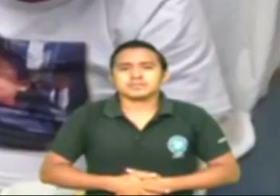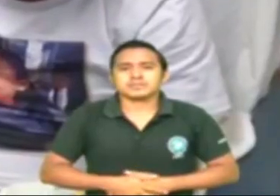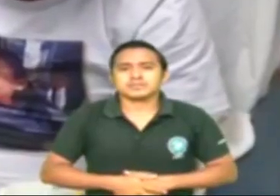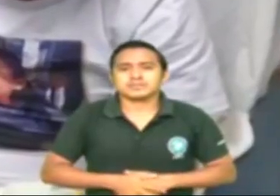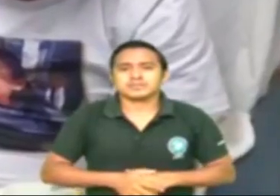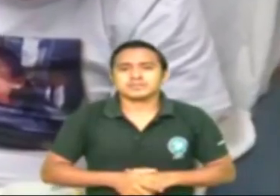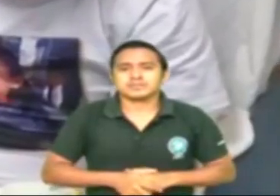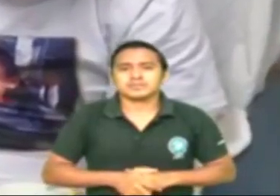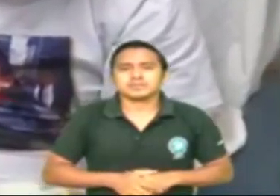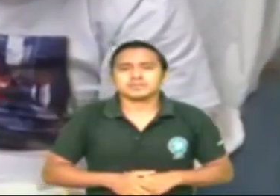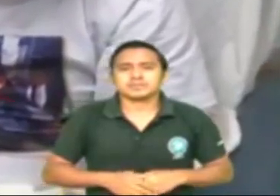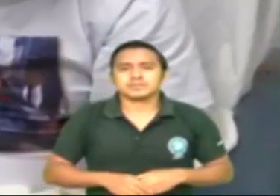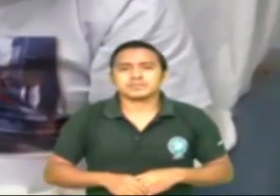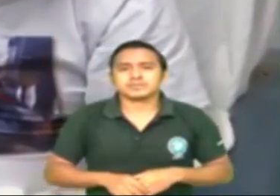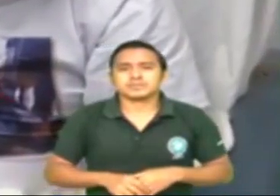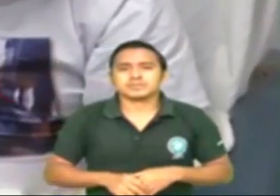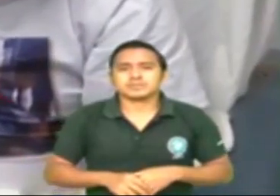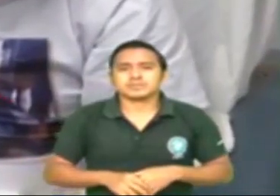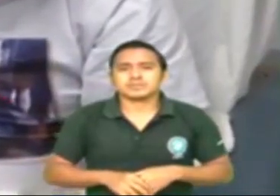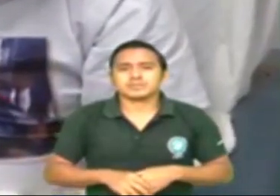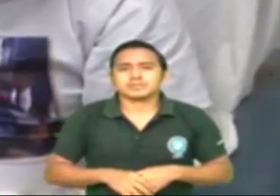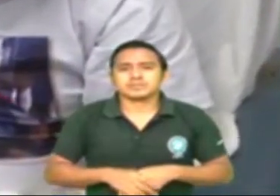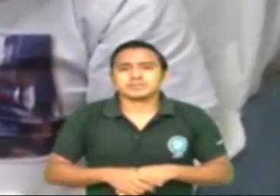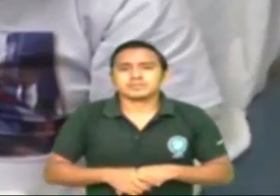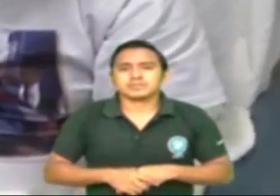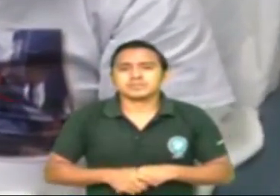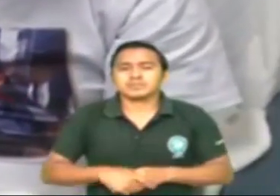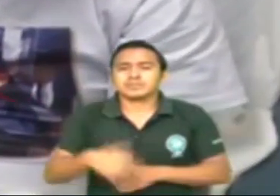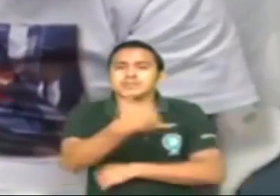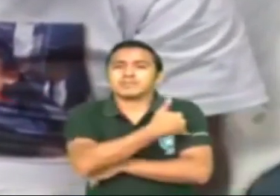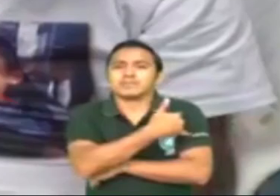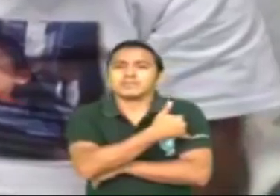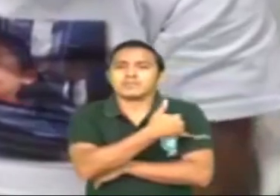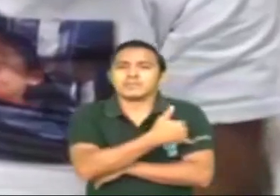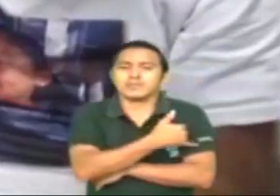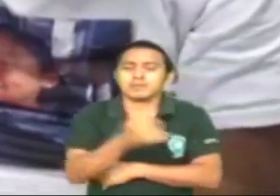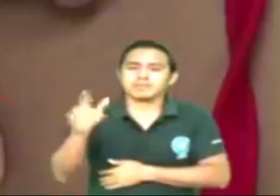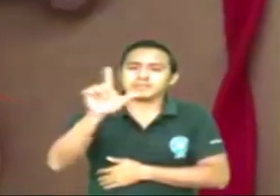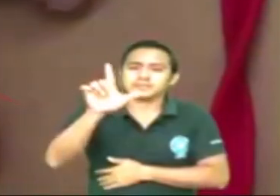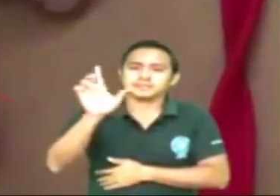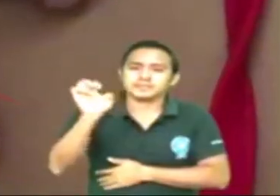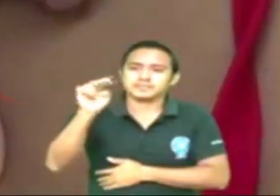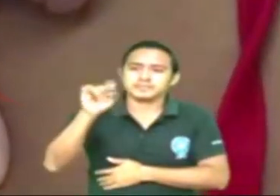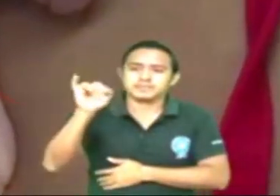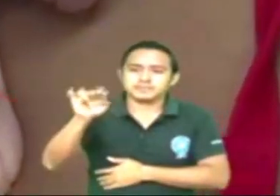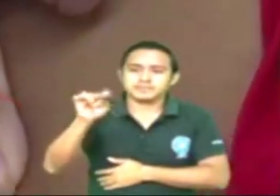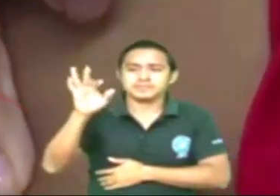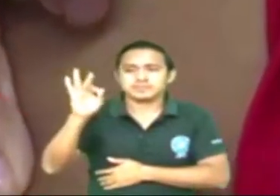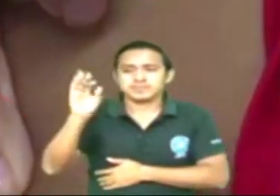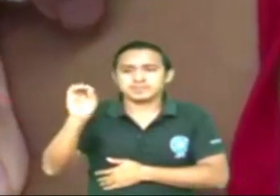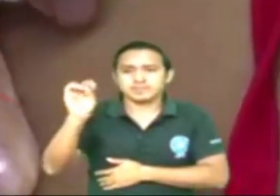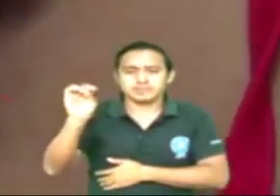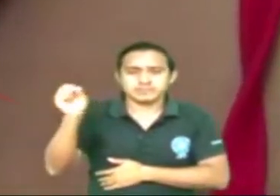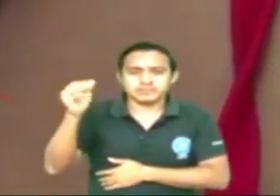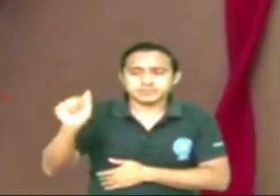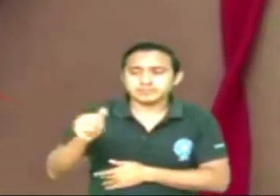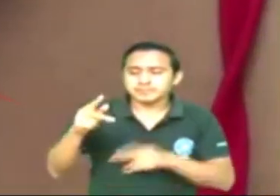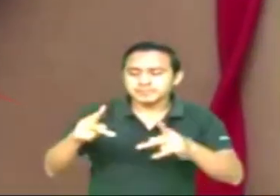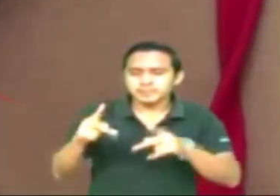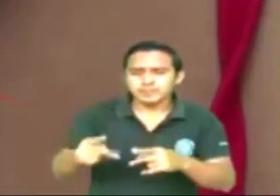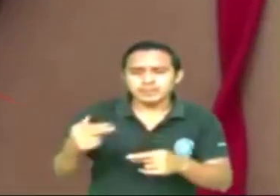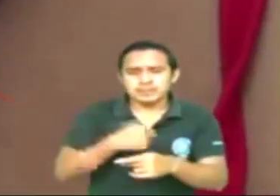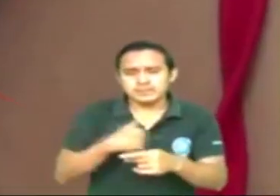obesidad enfermedades cardíacas síndrome de inmunodeficiencia así como insuficiencia renal crónica